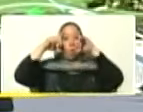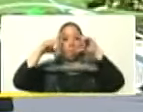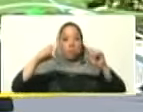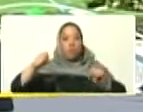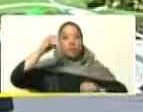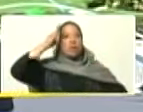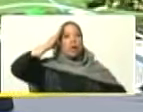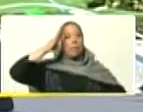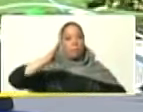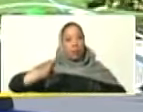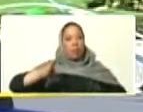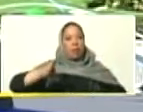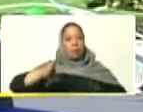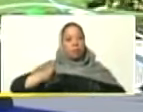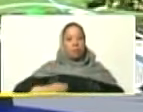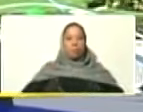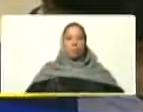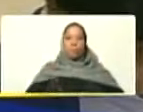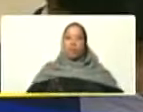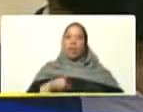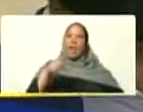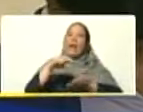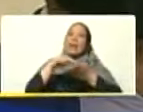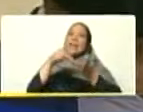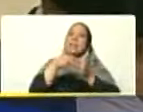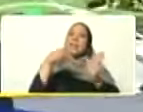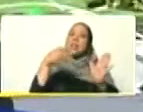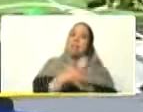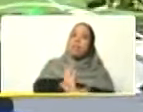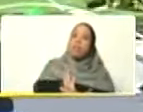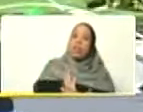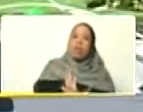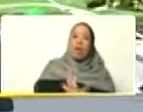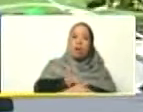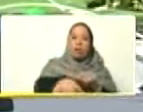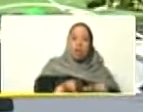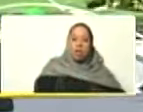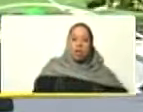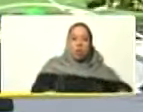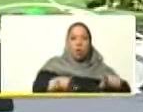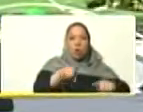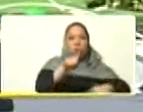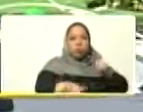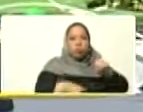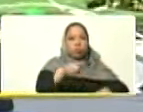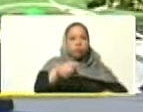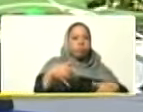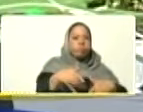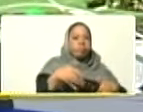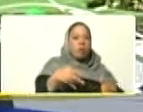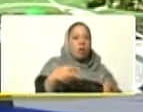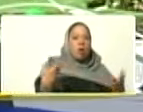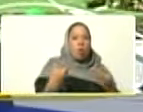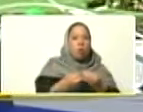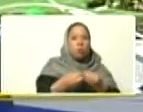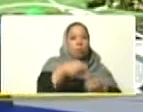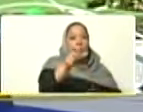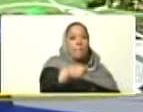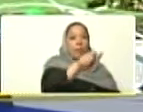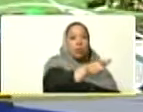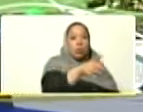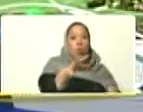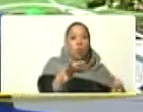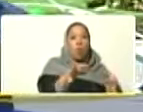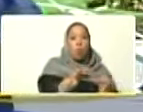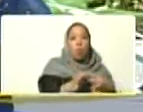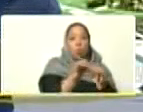la logística sobre el terreno, General Márquez? Poder militar, poder popular, juntos, con el